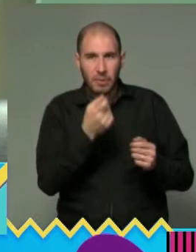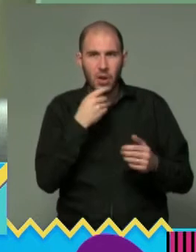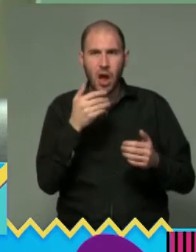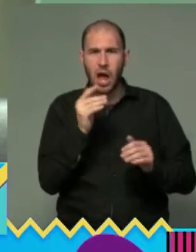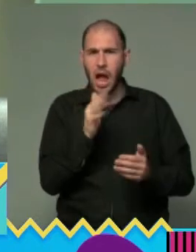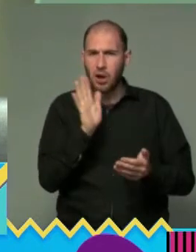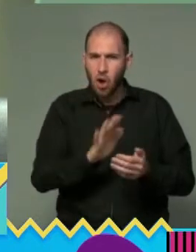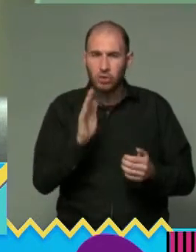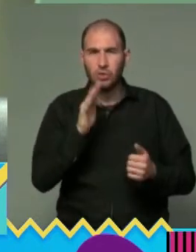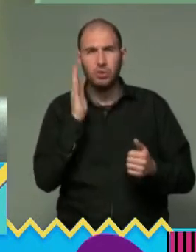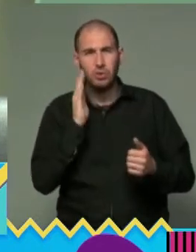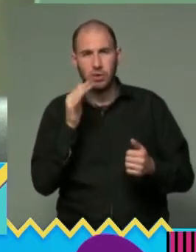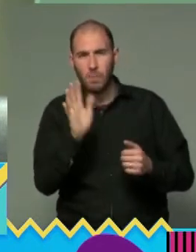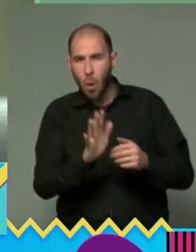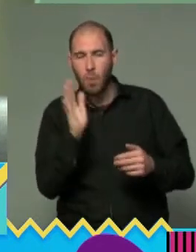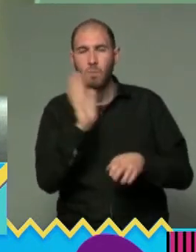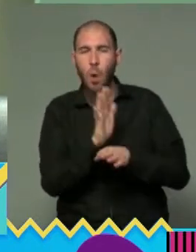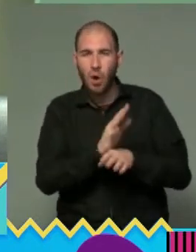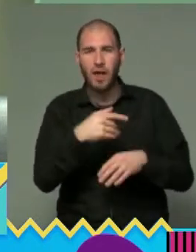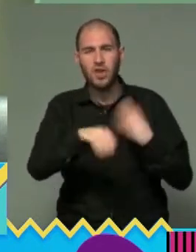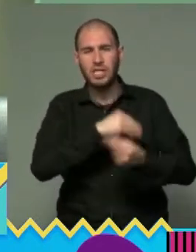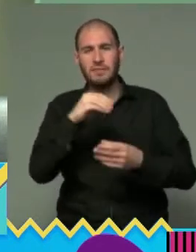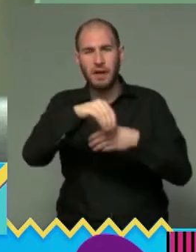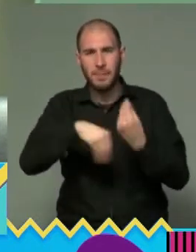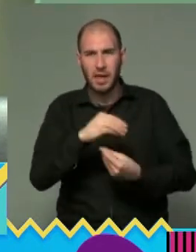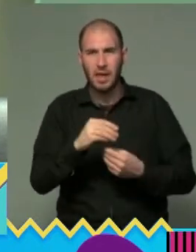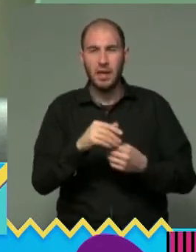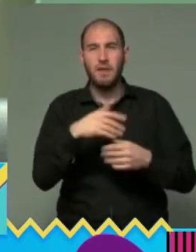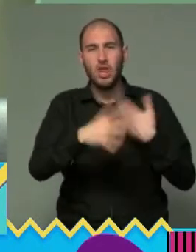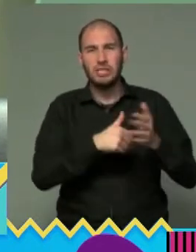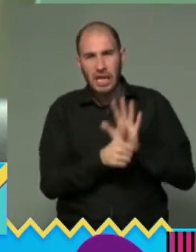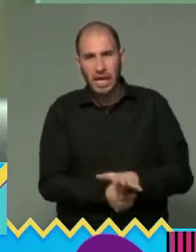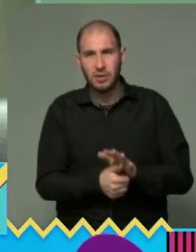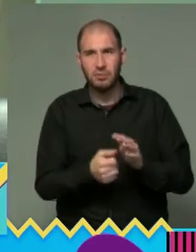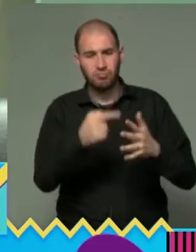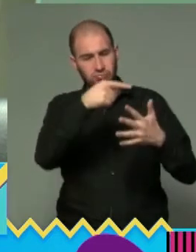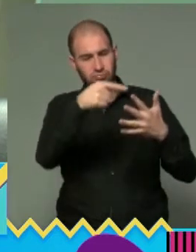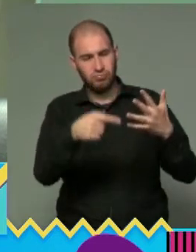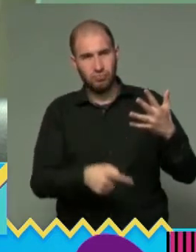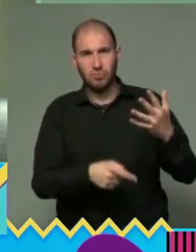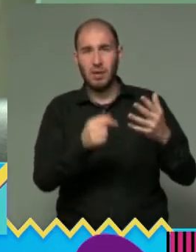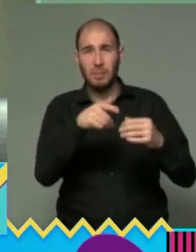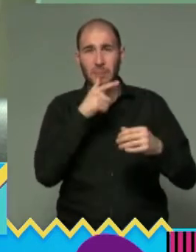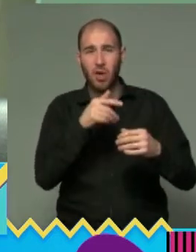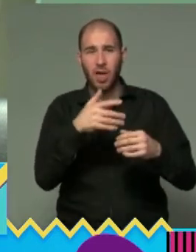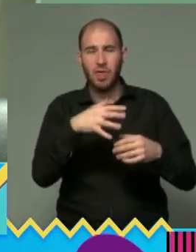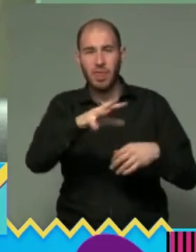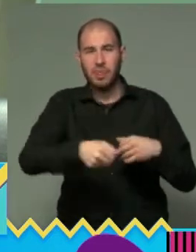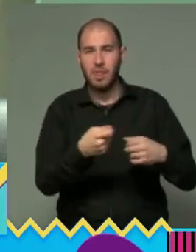acoso, ciberacoso, bullying, violencia intrafamiliar, violencia de género. Nosotros tenemos que hasta detectar si hay trata de